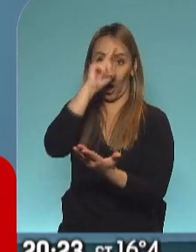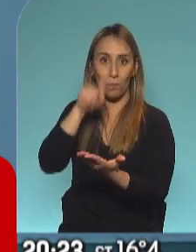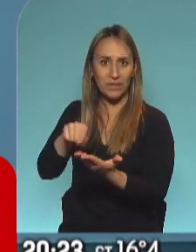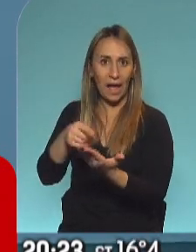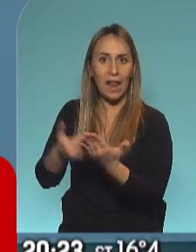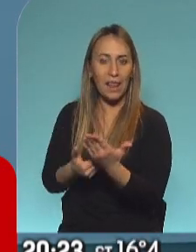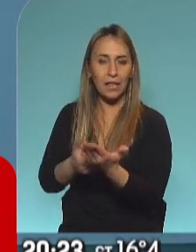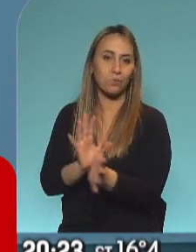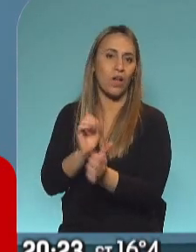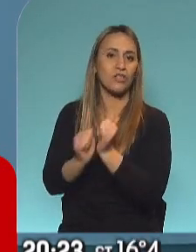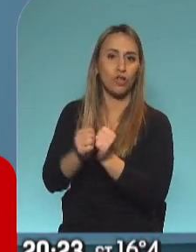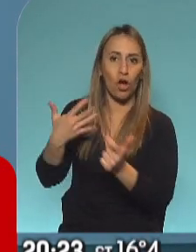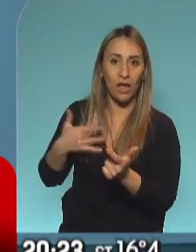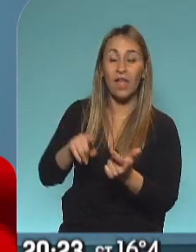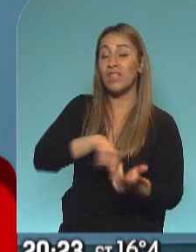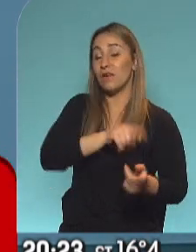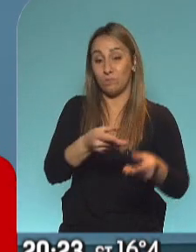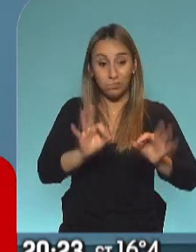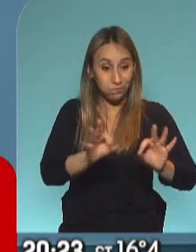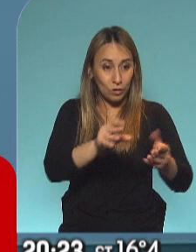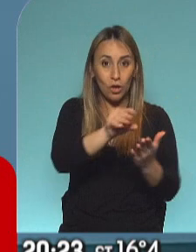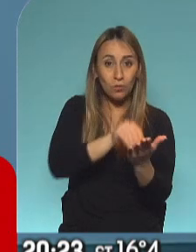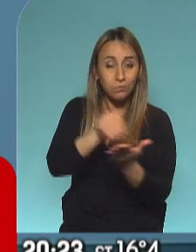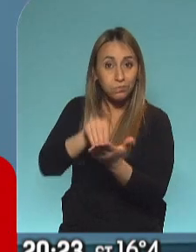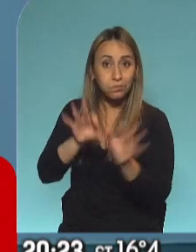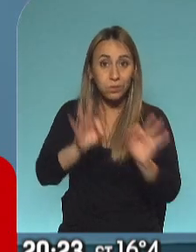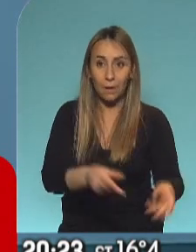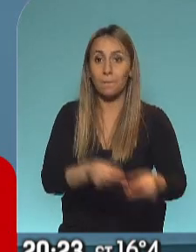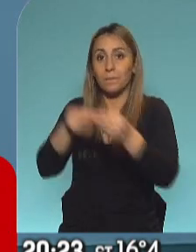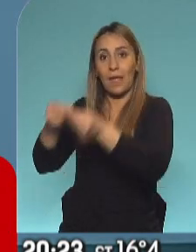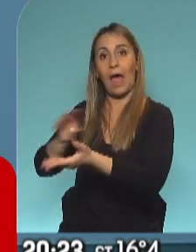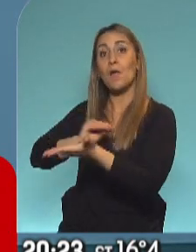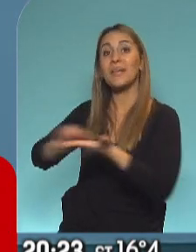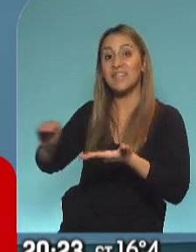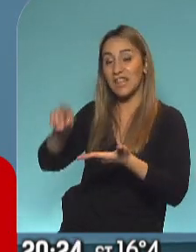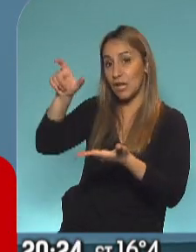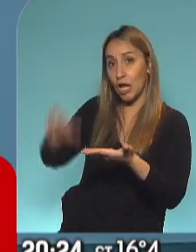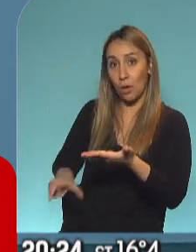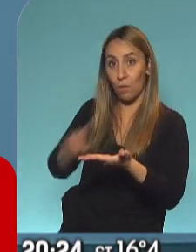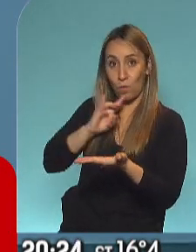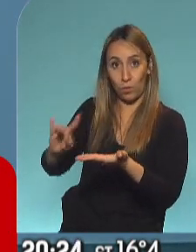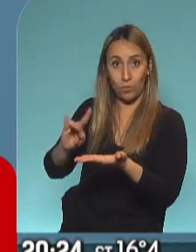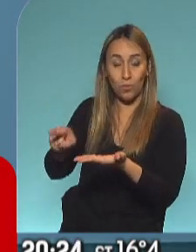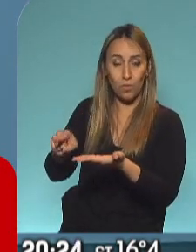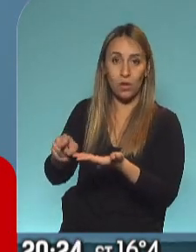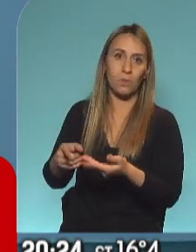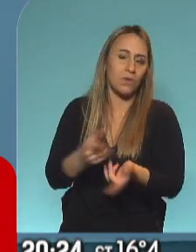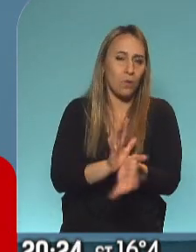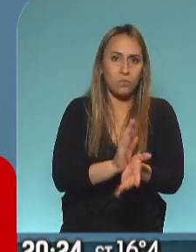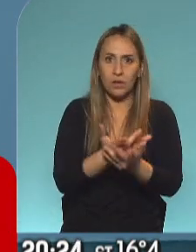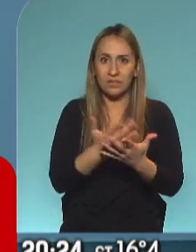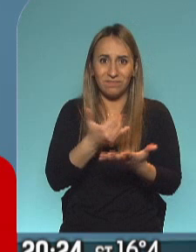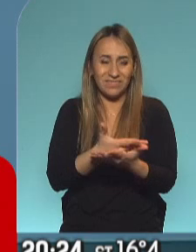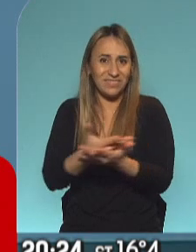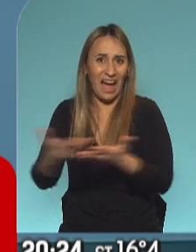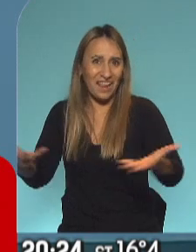administrativo, cuando tiene tiempo y puede, sobre todo en el sector privado, donde el atraso es muy grande, viene y carga una